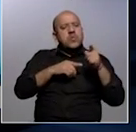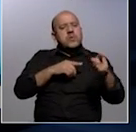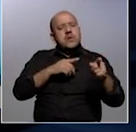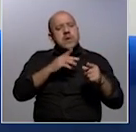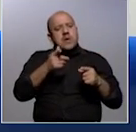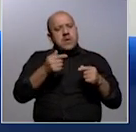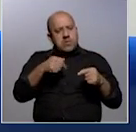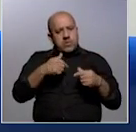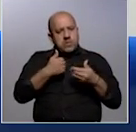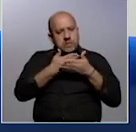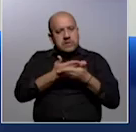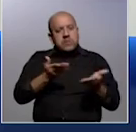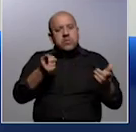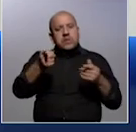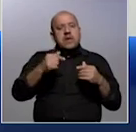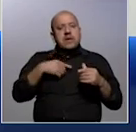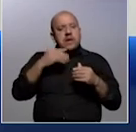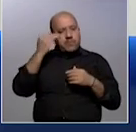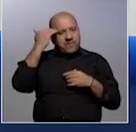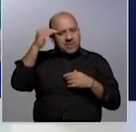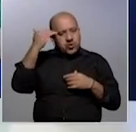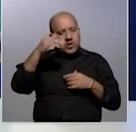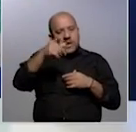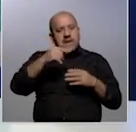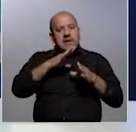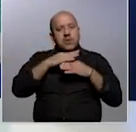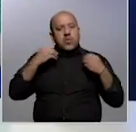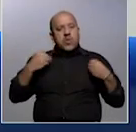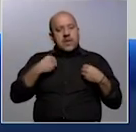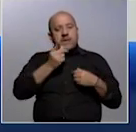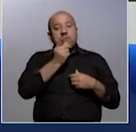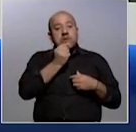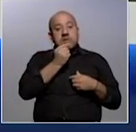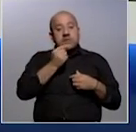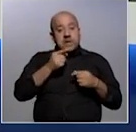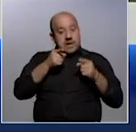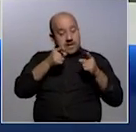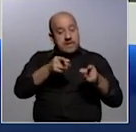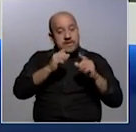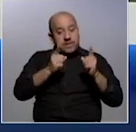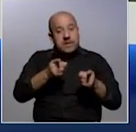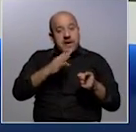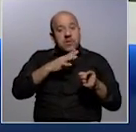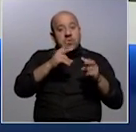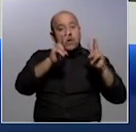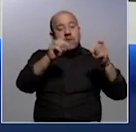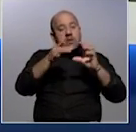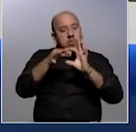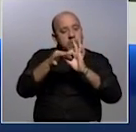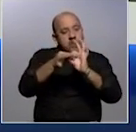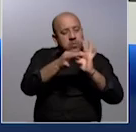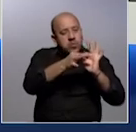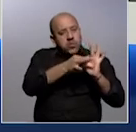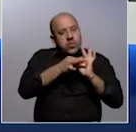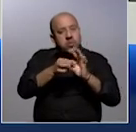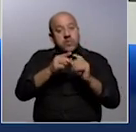compartíamos en la presentación dio clase en la escuela nacional de policía y bueno y ahí también hay un vínculo directo si uno tiene en cuenta